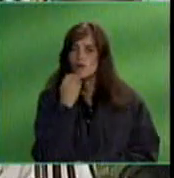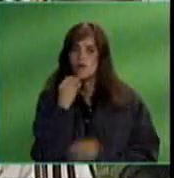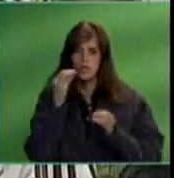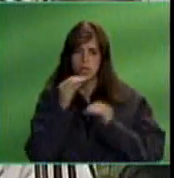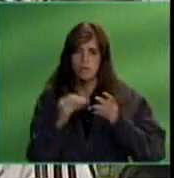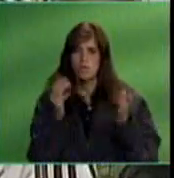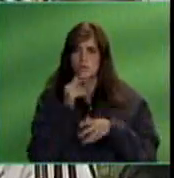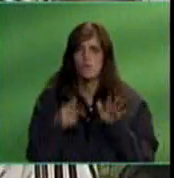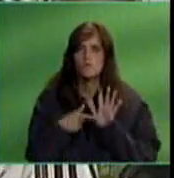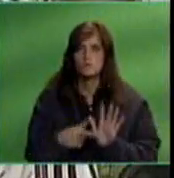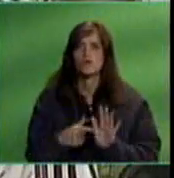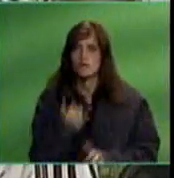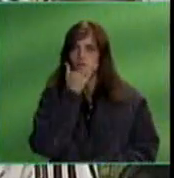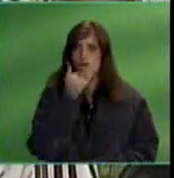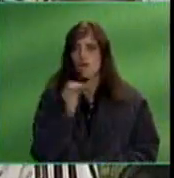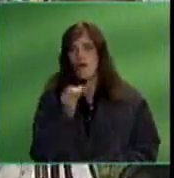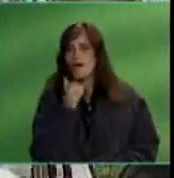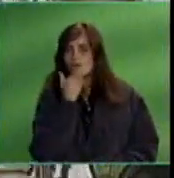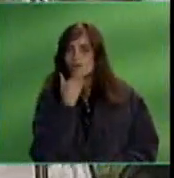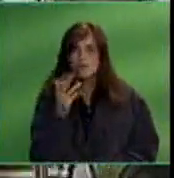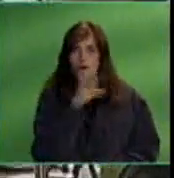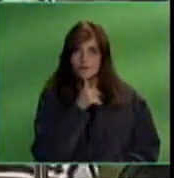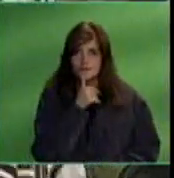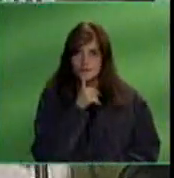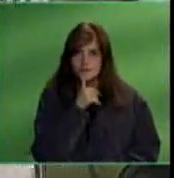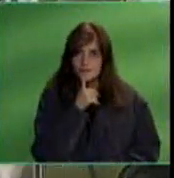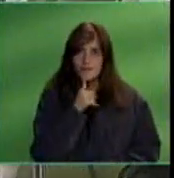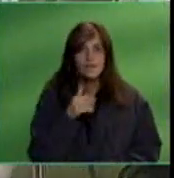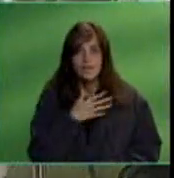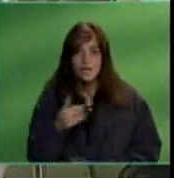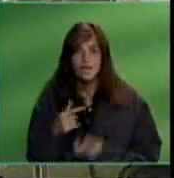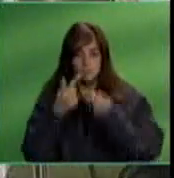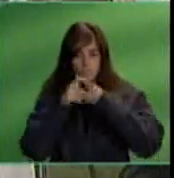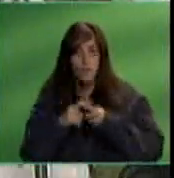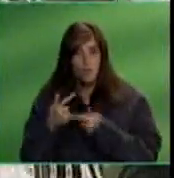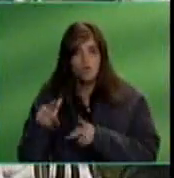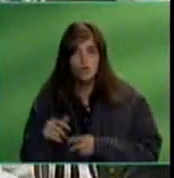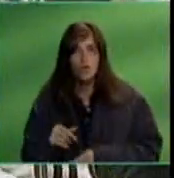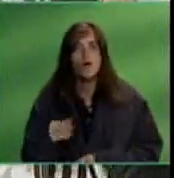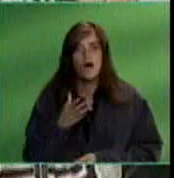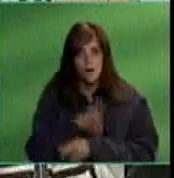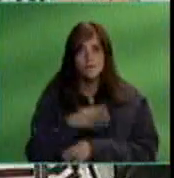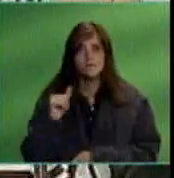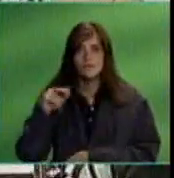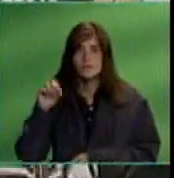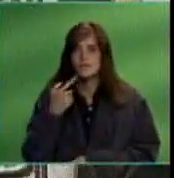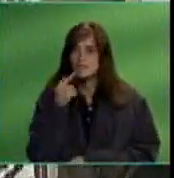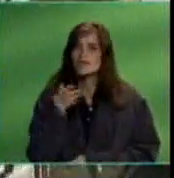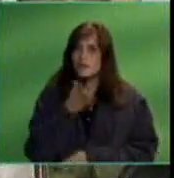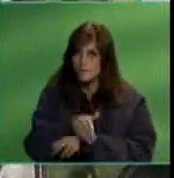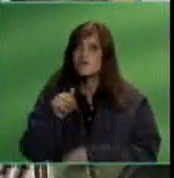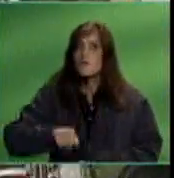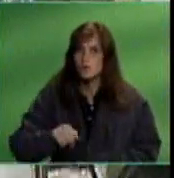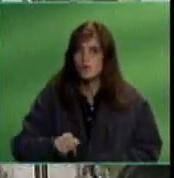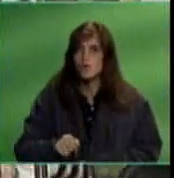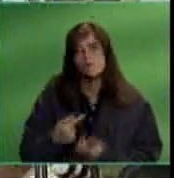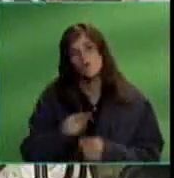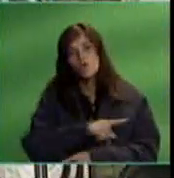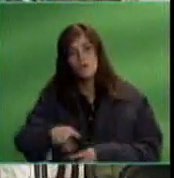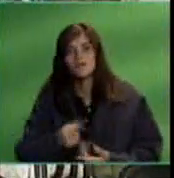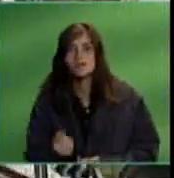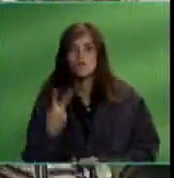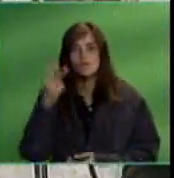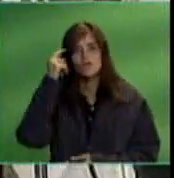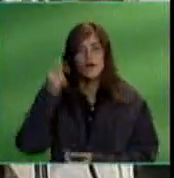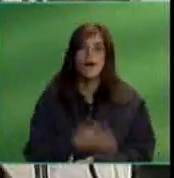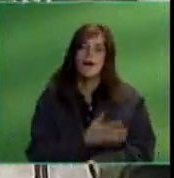puedas demostrar de que hubo error o falla quieres que se audita el resto ve al cne dijiste que lo ibas a hacer hoy Bueno pero si lo vas a hacer hoy no mandes los dos días